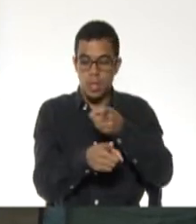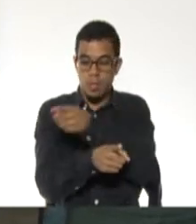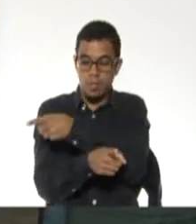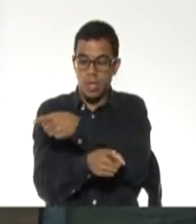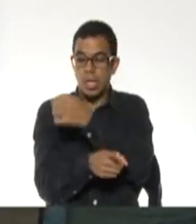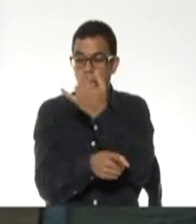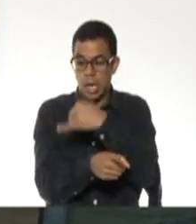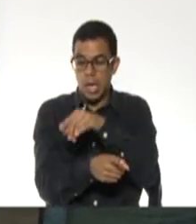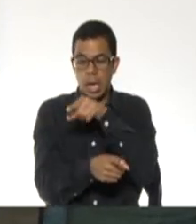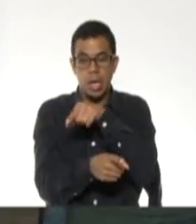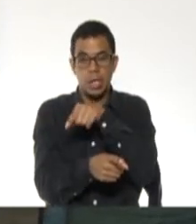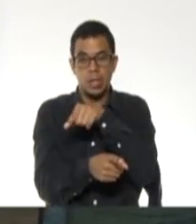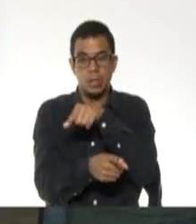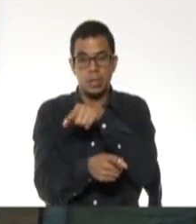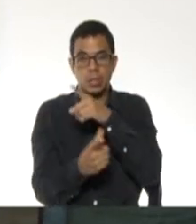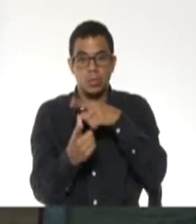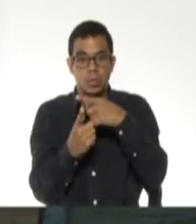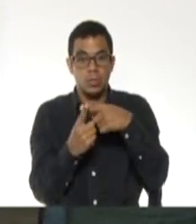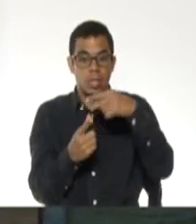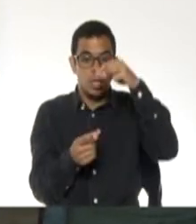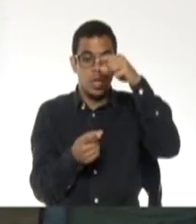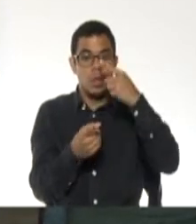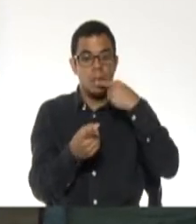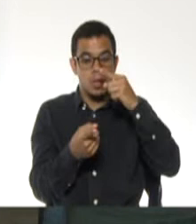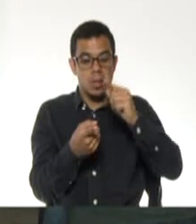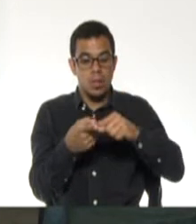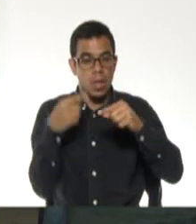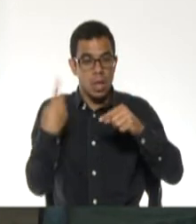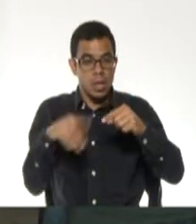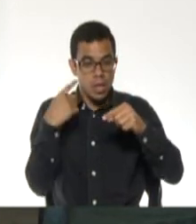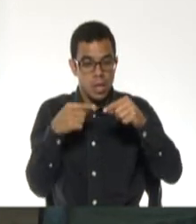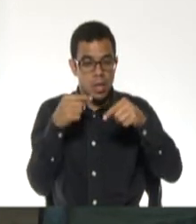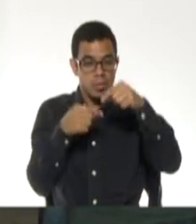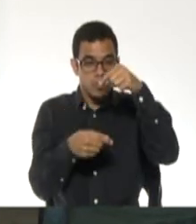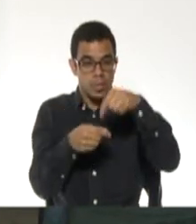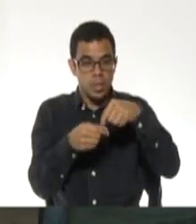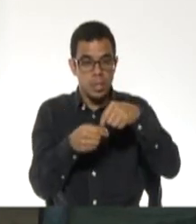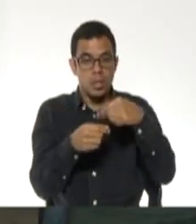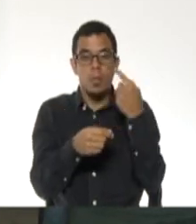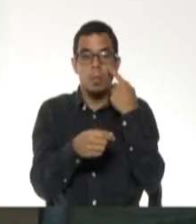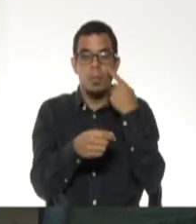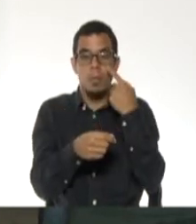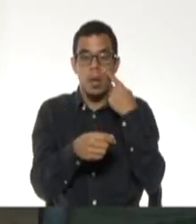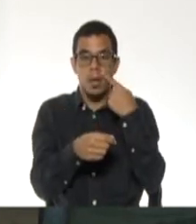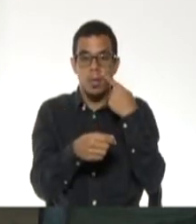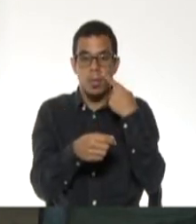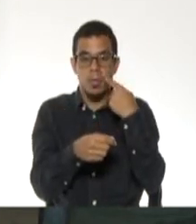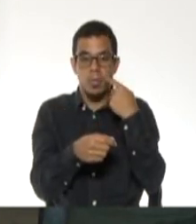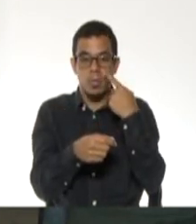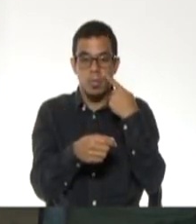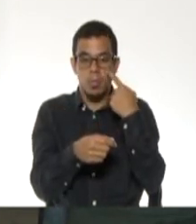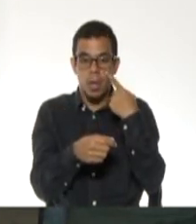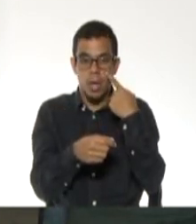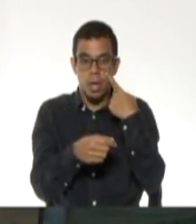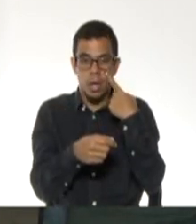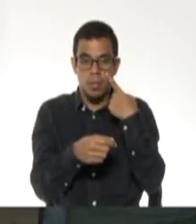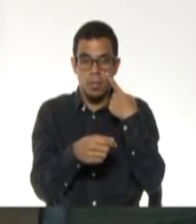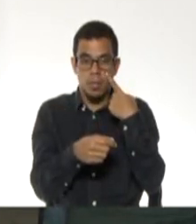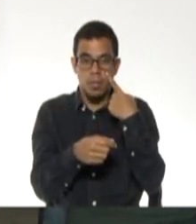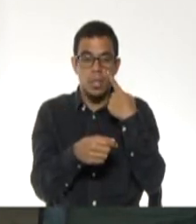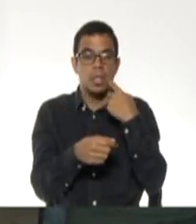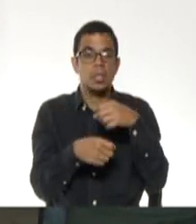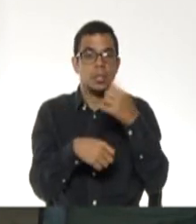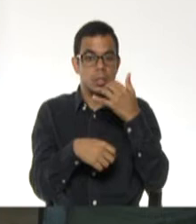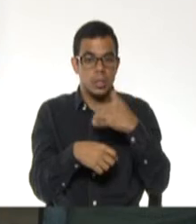Mientras que aquí no da, quiere decir que está para allá. Algo pasa. Voy a ir más allá a la sección, más